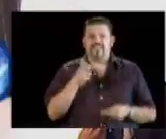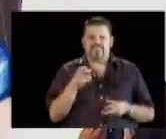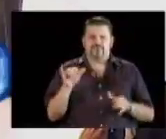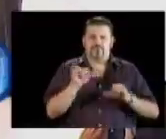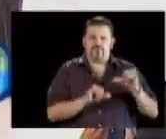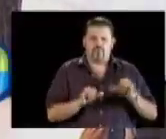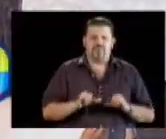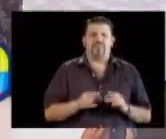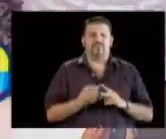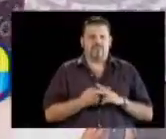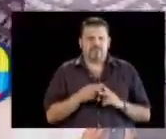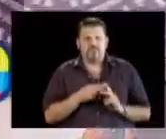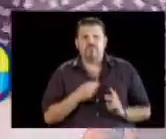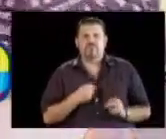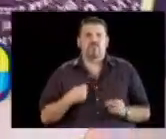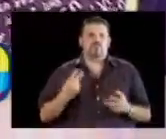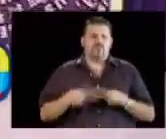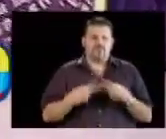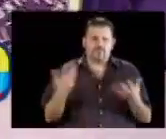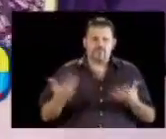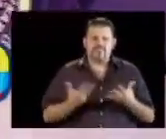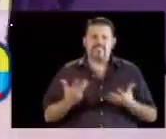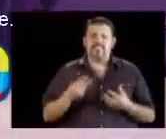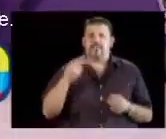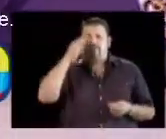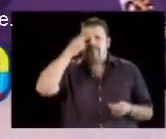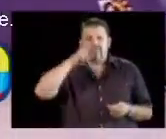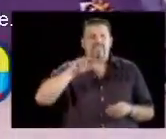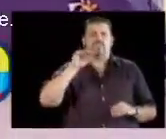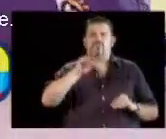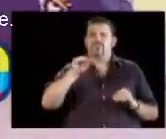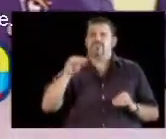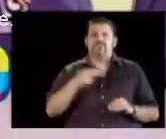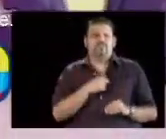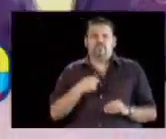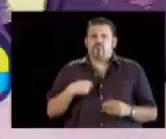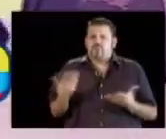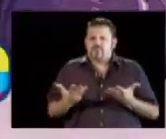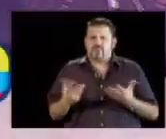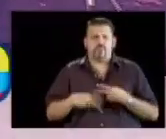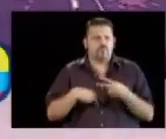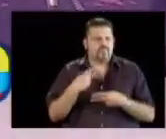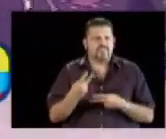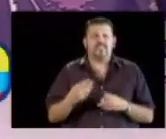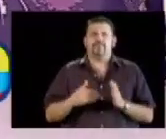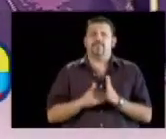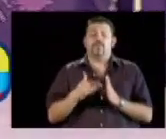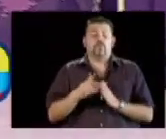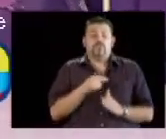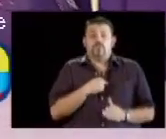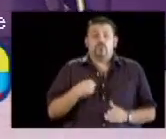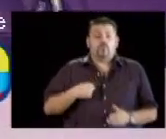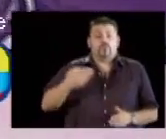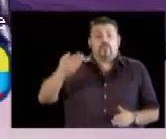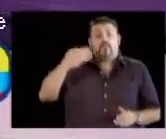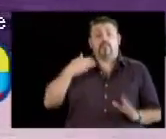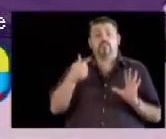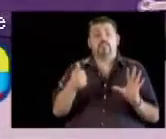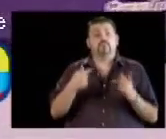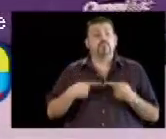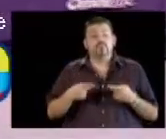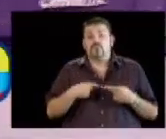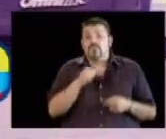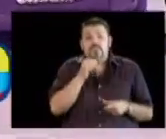esto, vamos a estar en todas las alacenas de México, vamos a ser millones de gentes y éramos 6 nada más. A raíz de